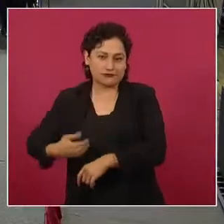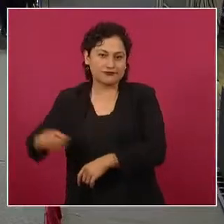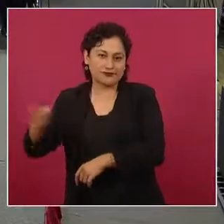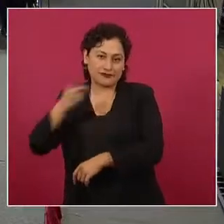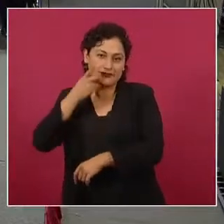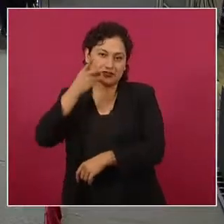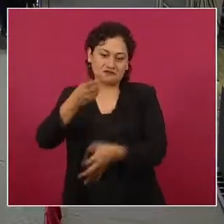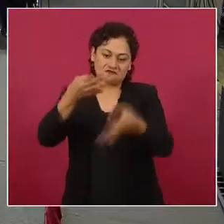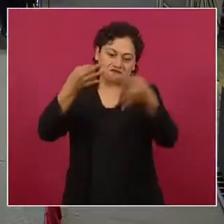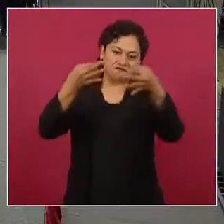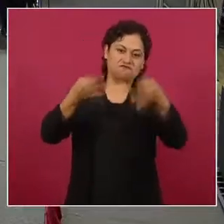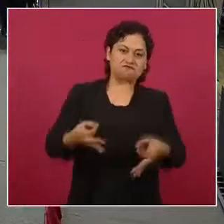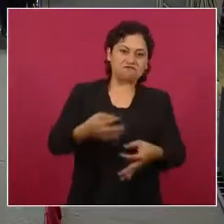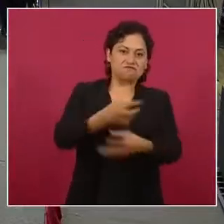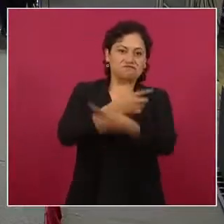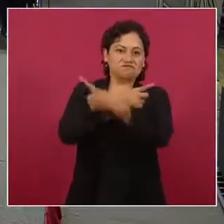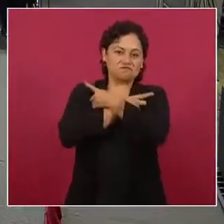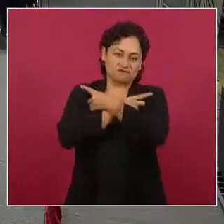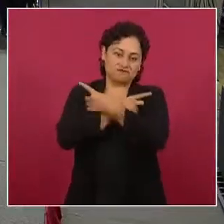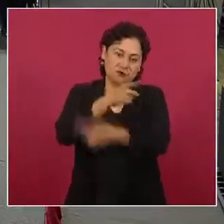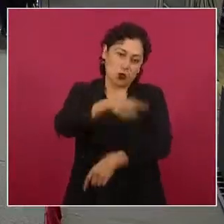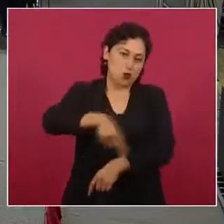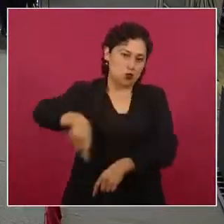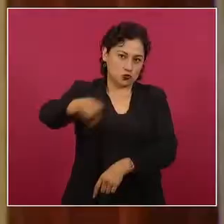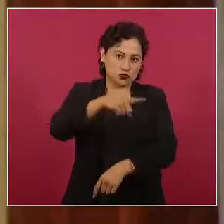Ya nada más agradecerles